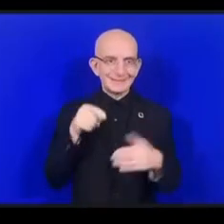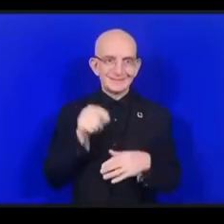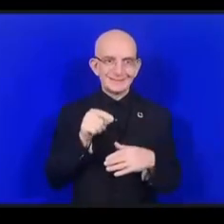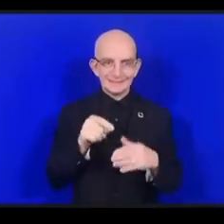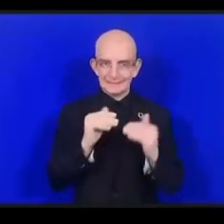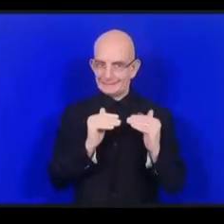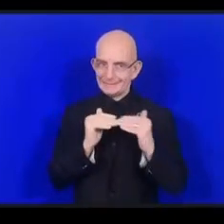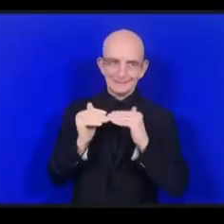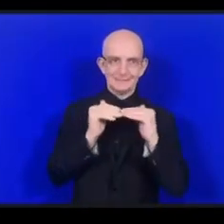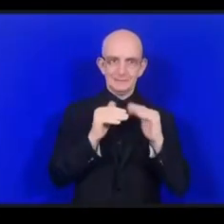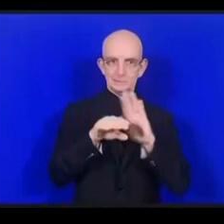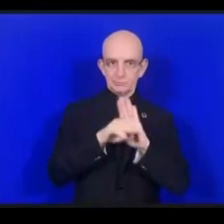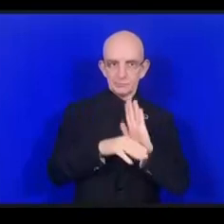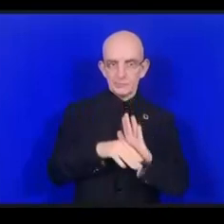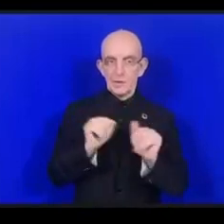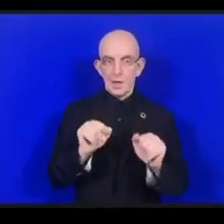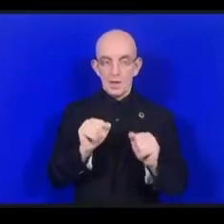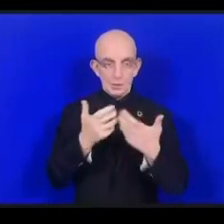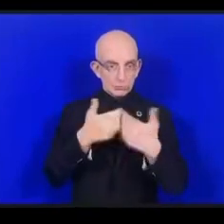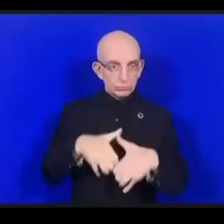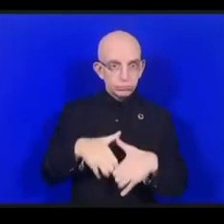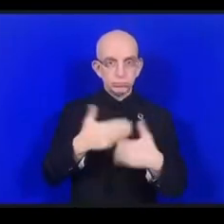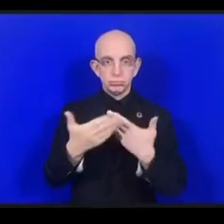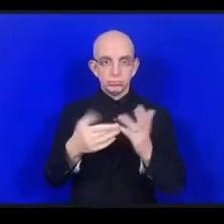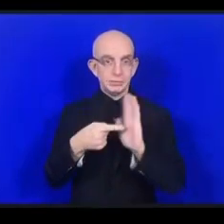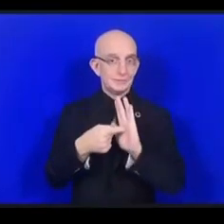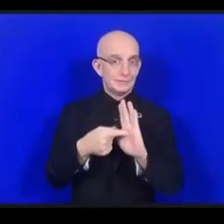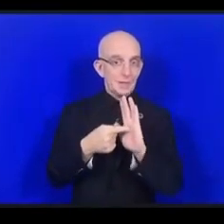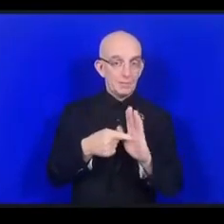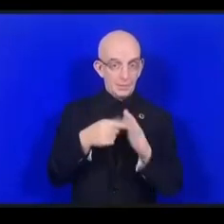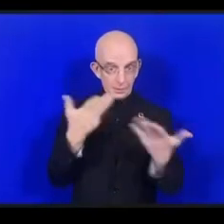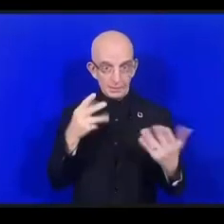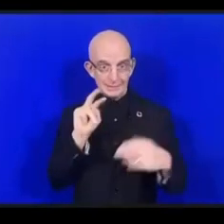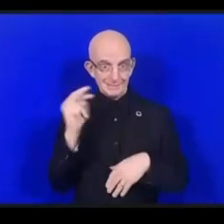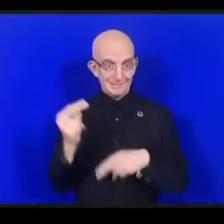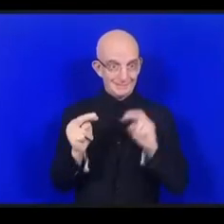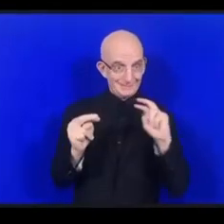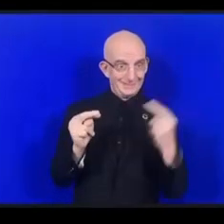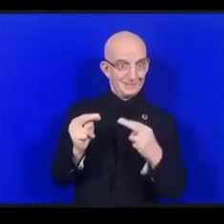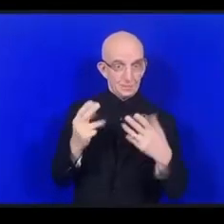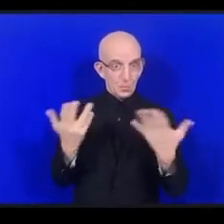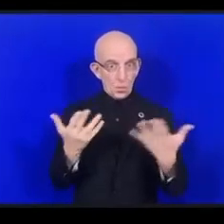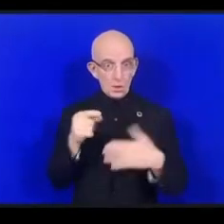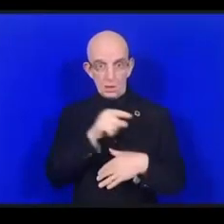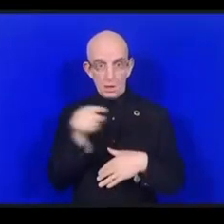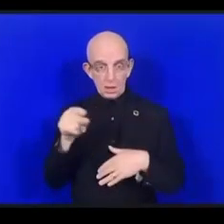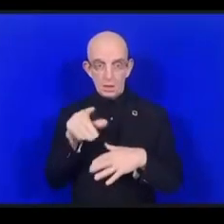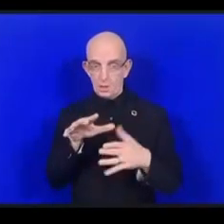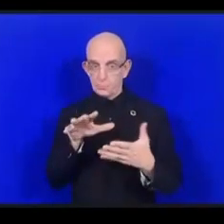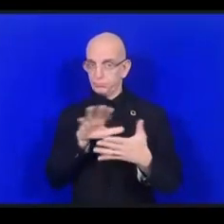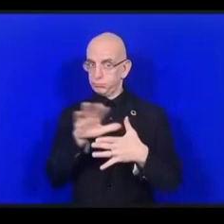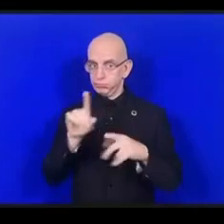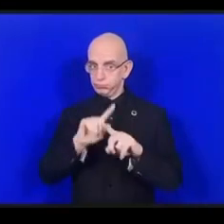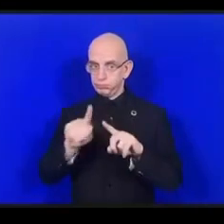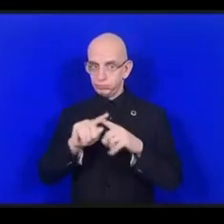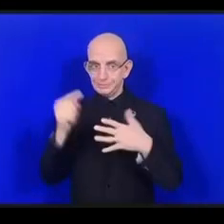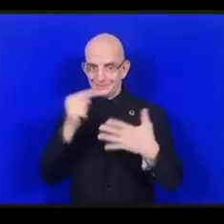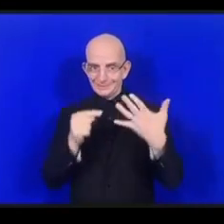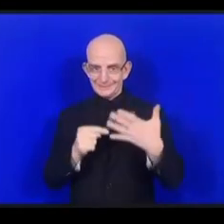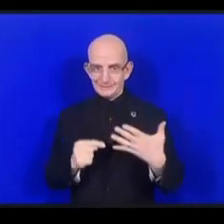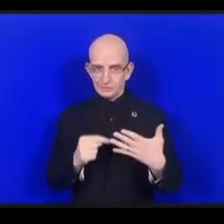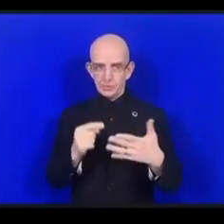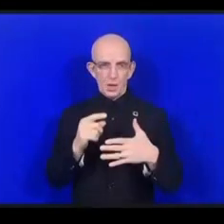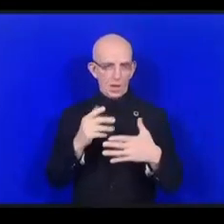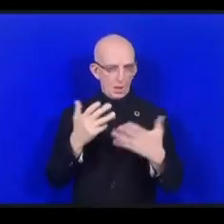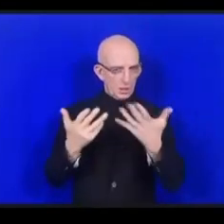pasa con algunas aplicaciones de Inteligencia artificial incluyendo las de